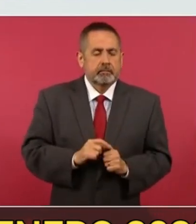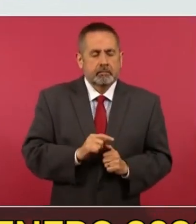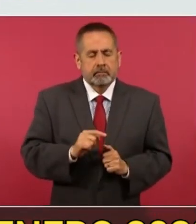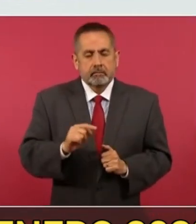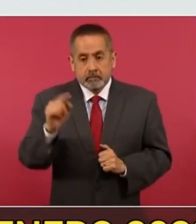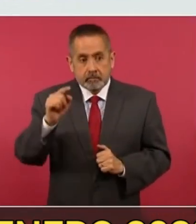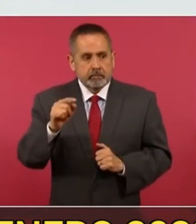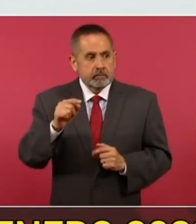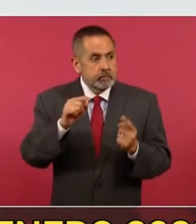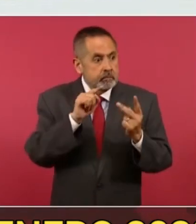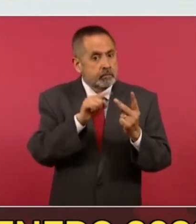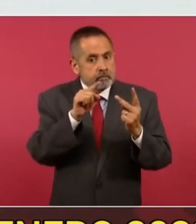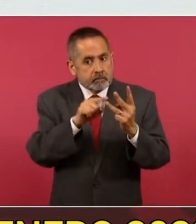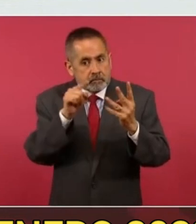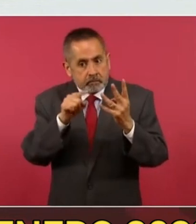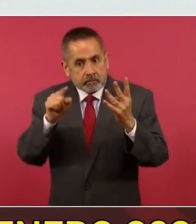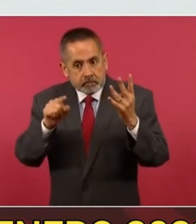aparecen